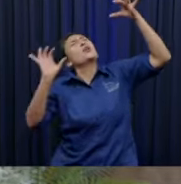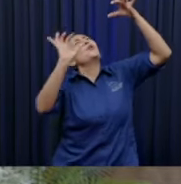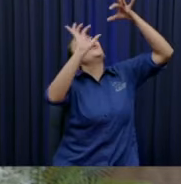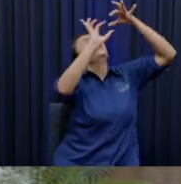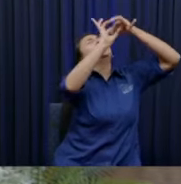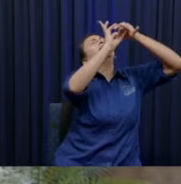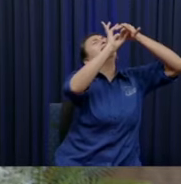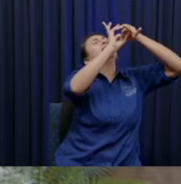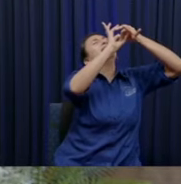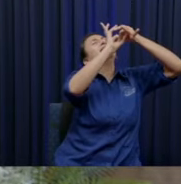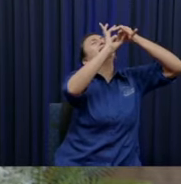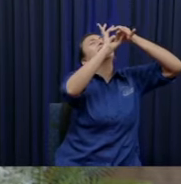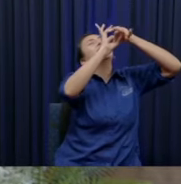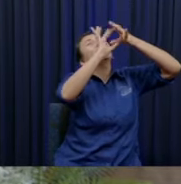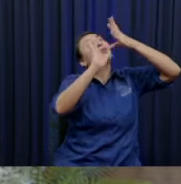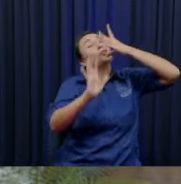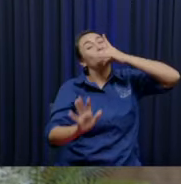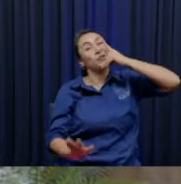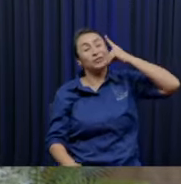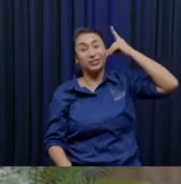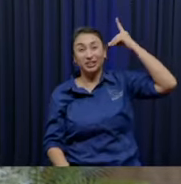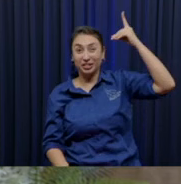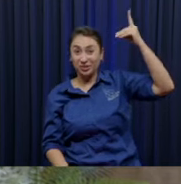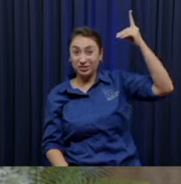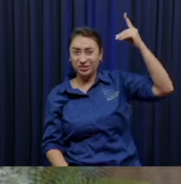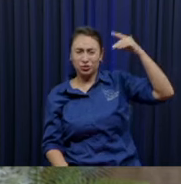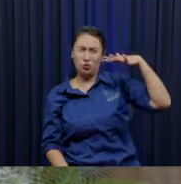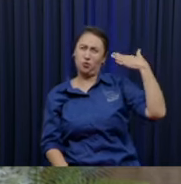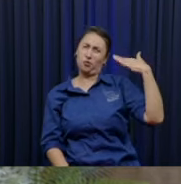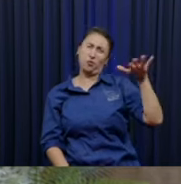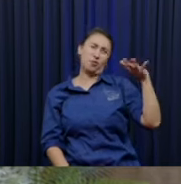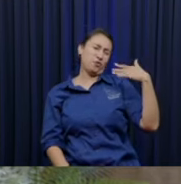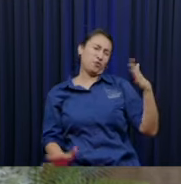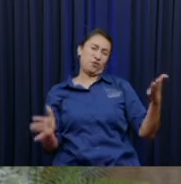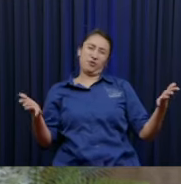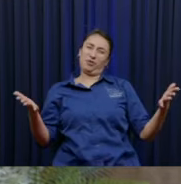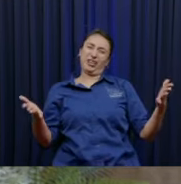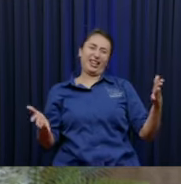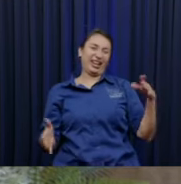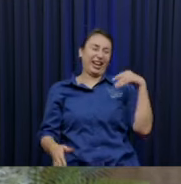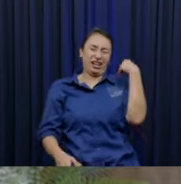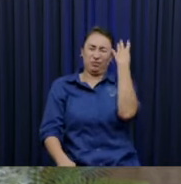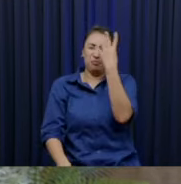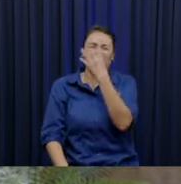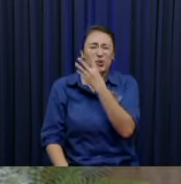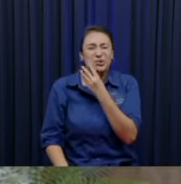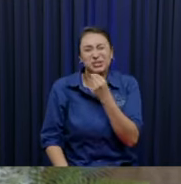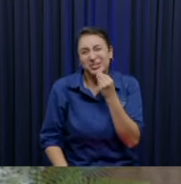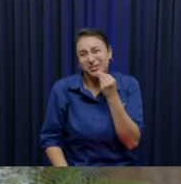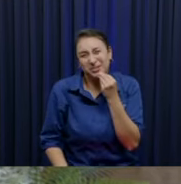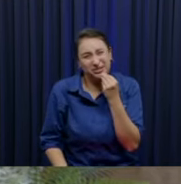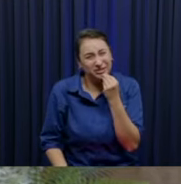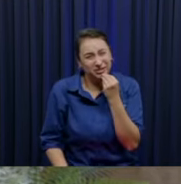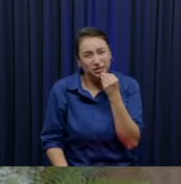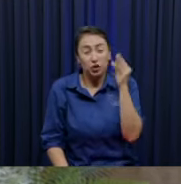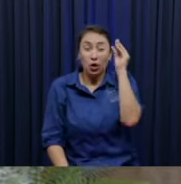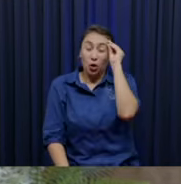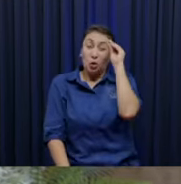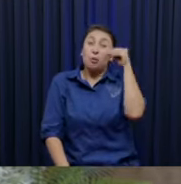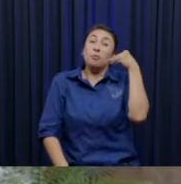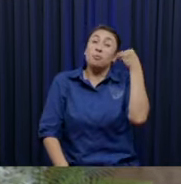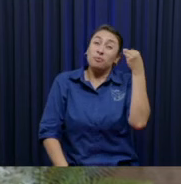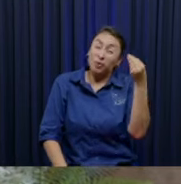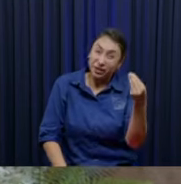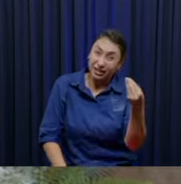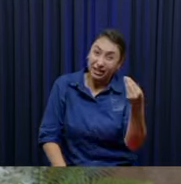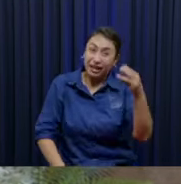¡Pam! Le cae un himno. Y cuando uno lo oye y lo empieza a cantar, como que empieza a haber una especie de transformación en